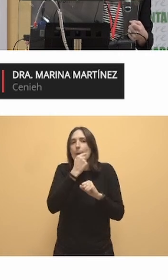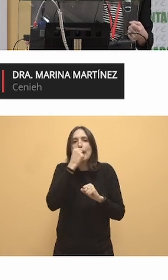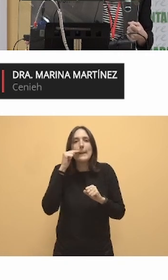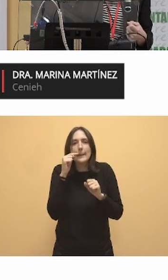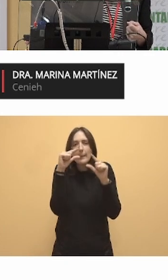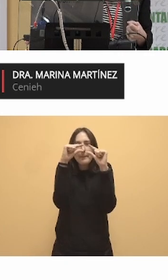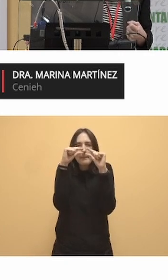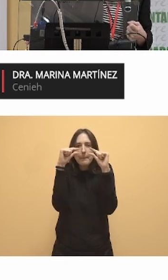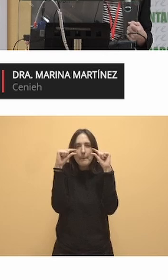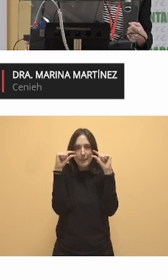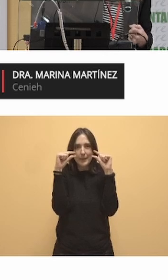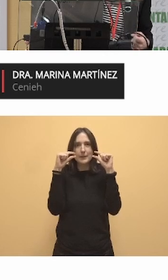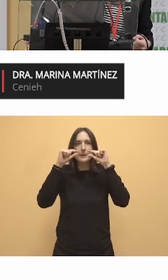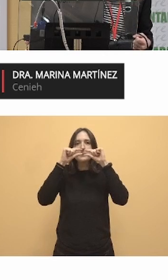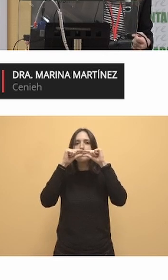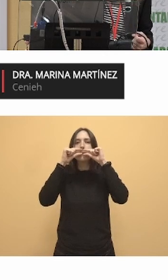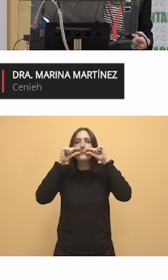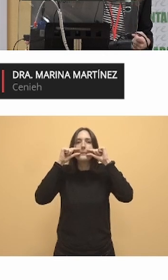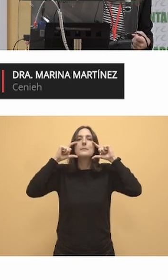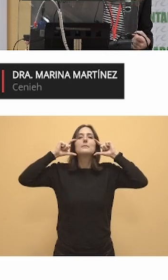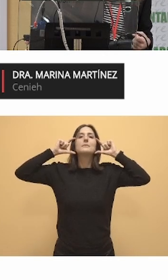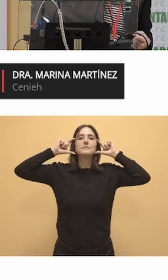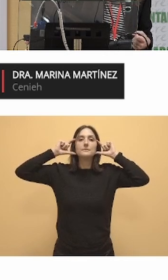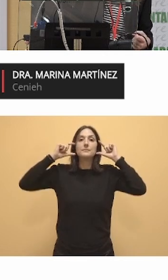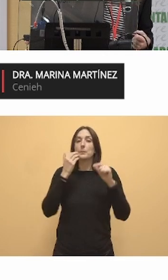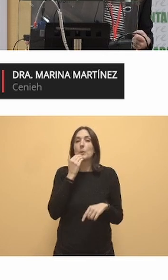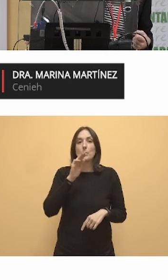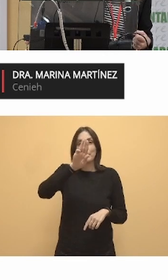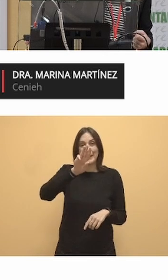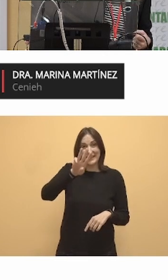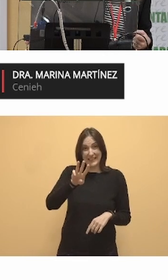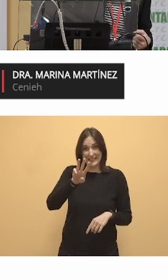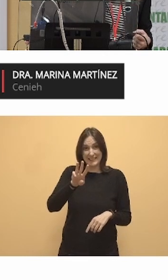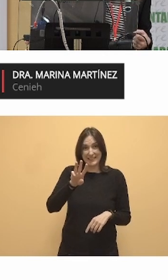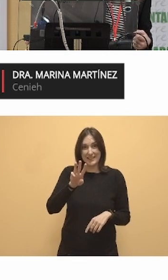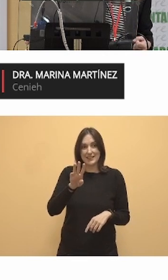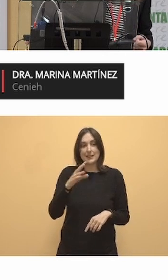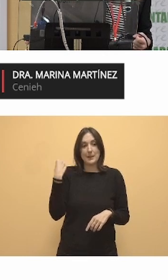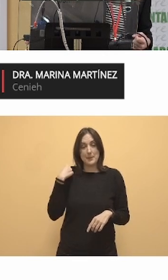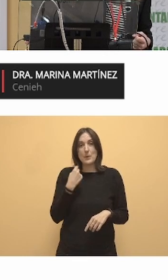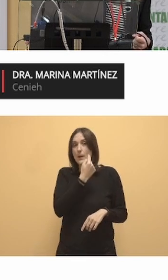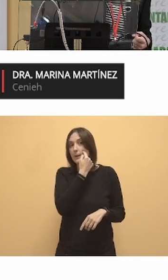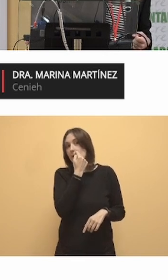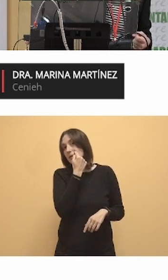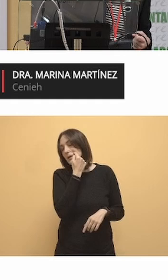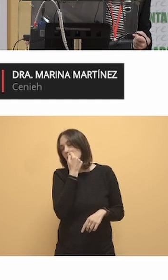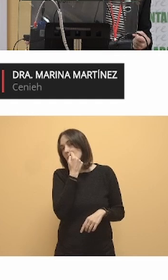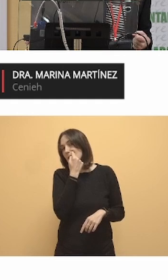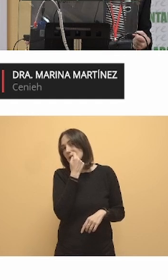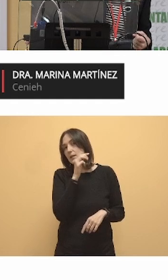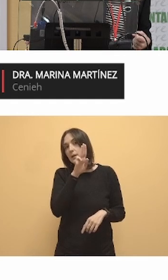anterior. Aquí veis que el P3, esto que tenéis aquí, estos son